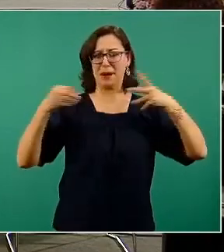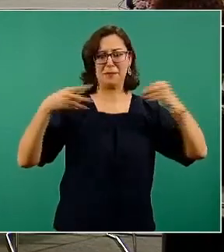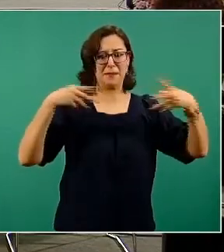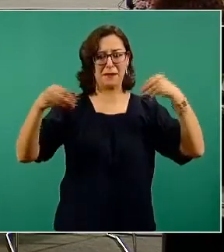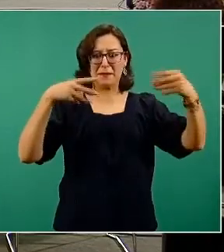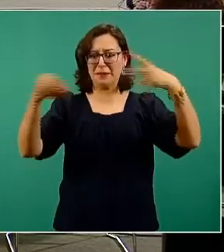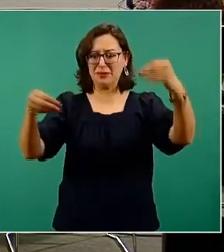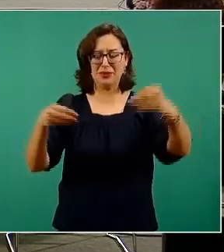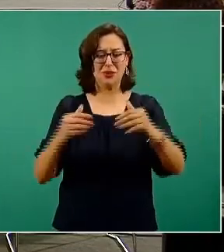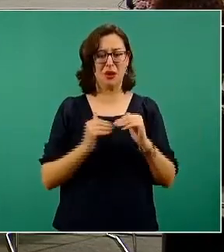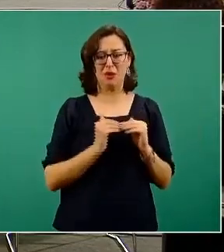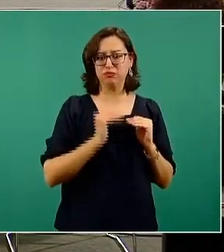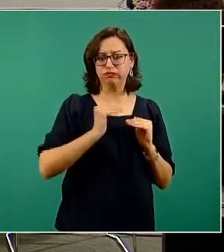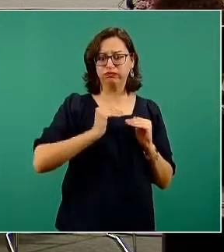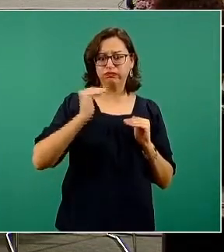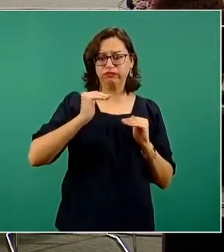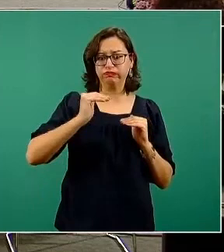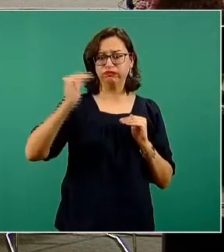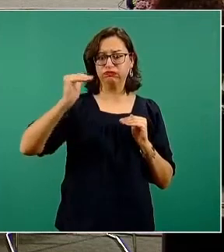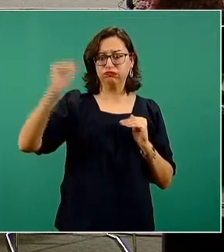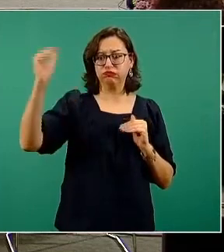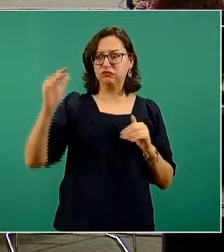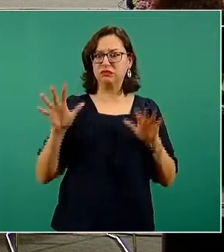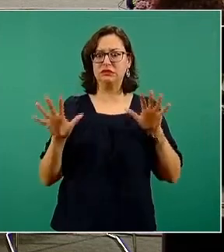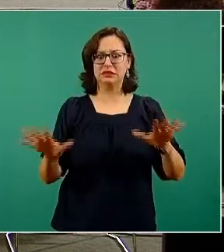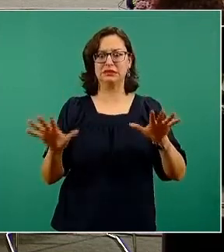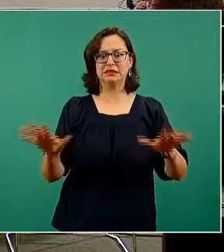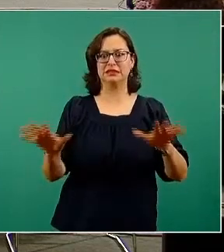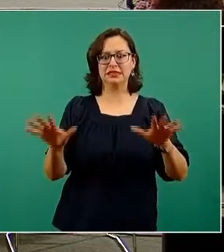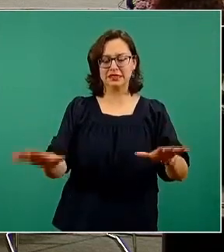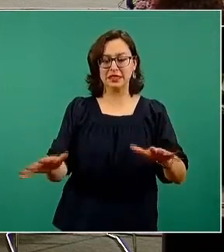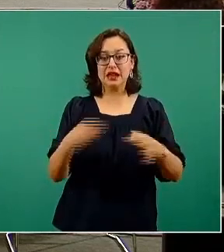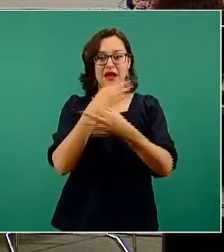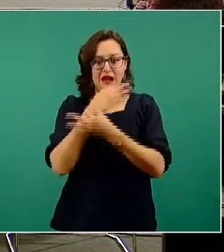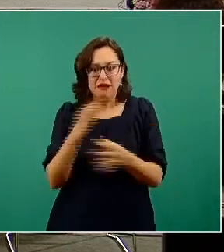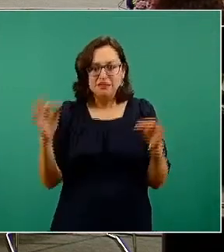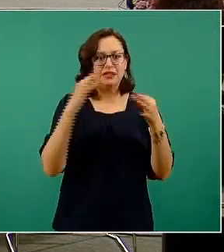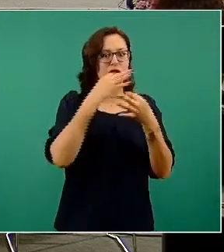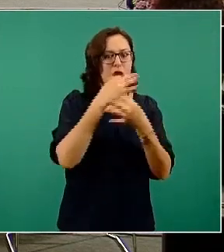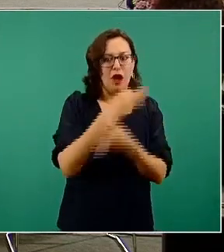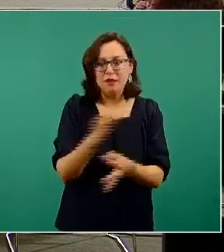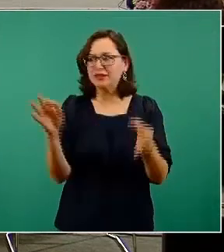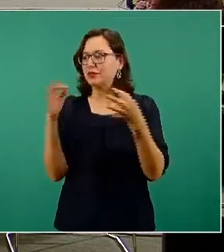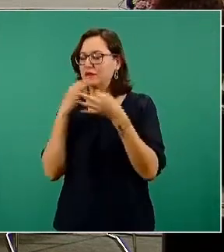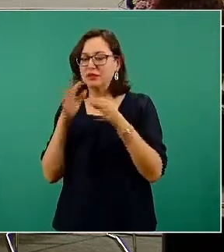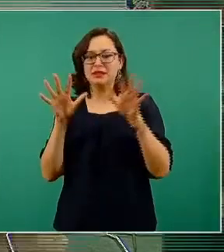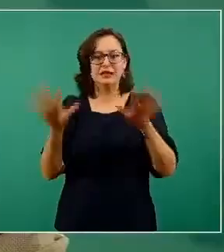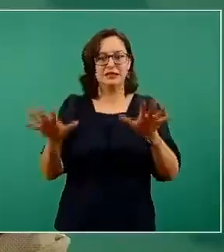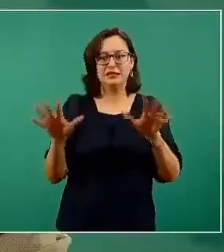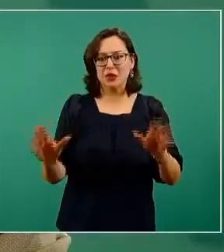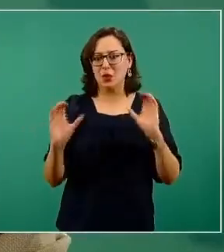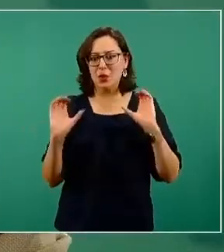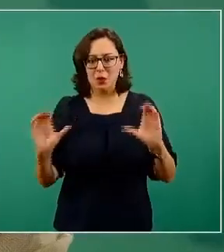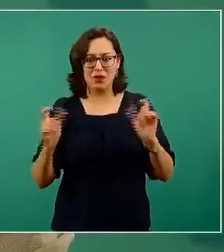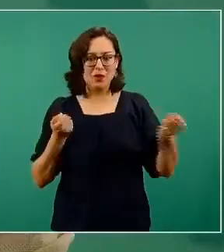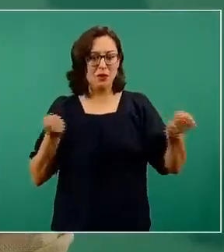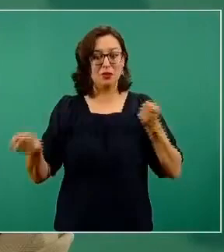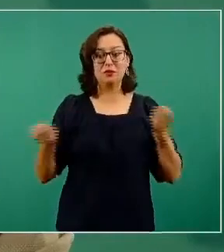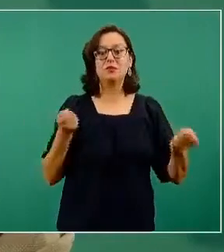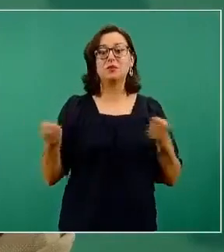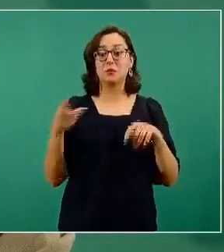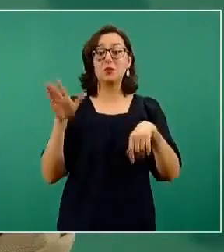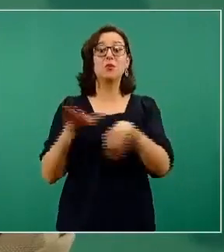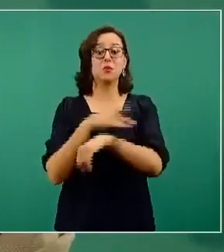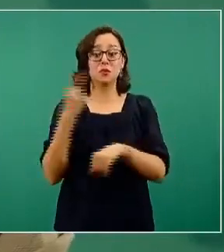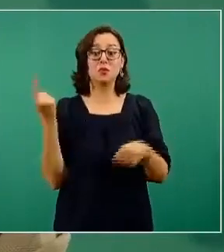importante a tratar de detener cualquier cosa porque se veía un enorme riesgo, tanto de que conforme